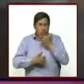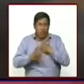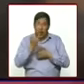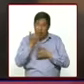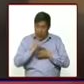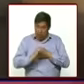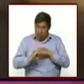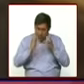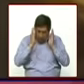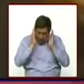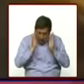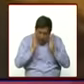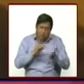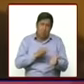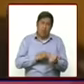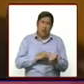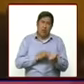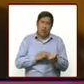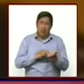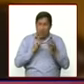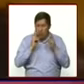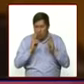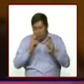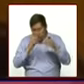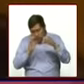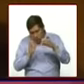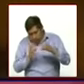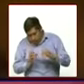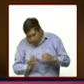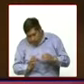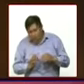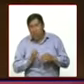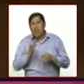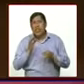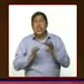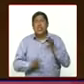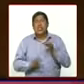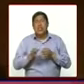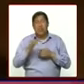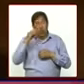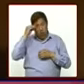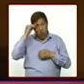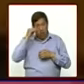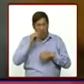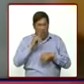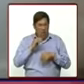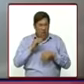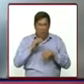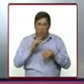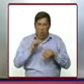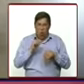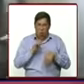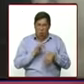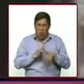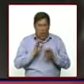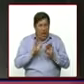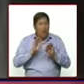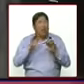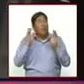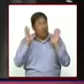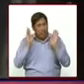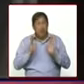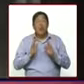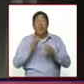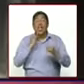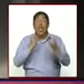menores van a ser atendidas por médicos para así poder ver si esta persona no les hizo nada, tomando en cuenta de que el informe que ha dado